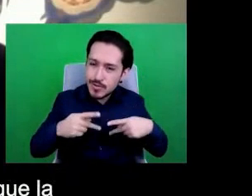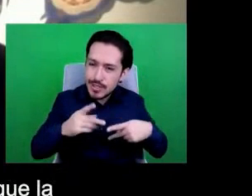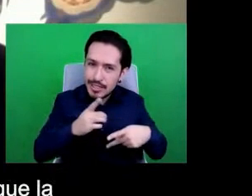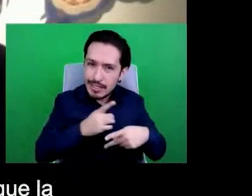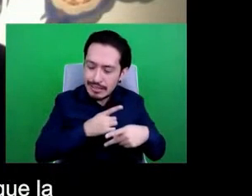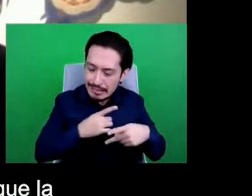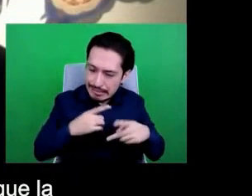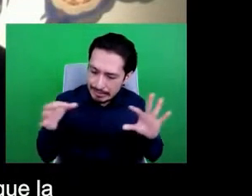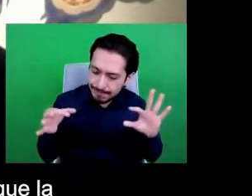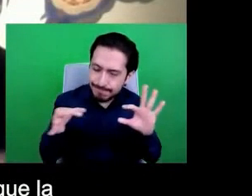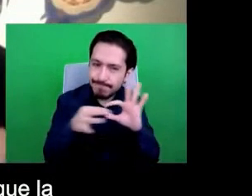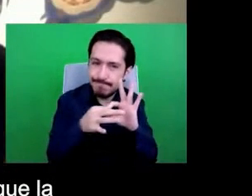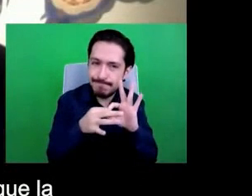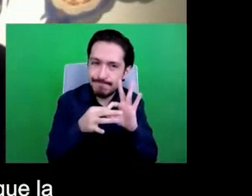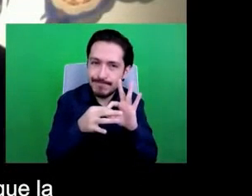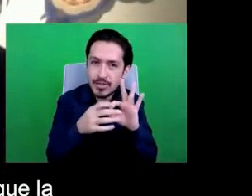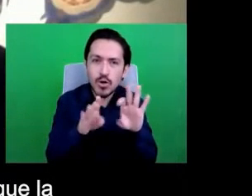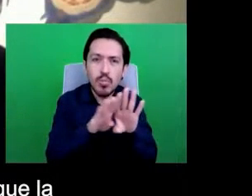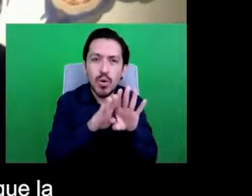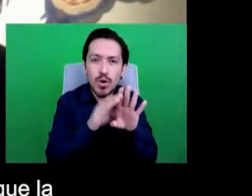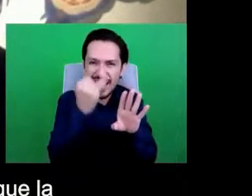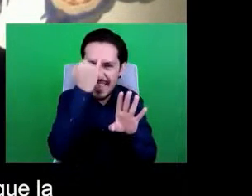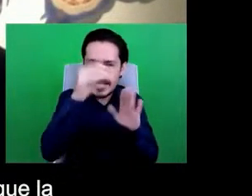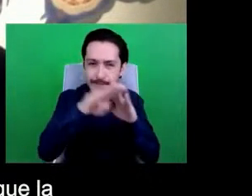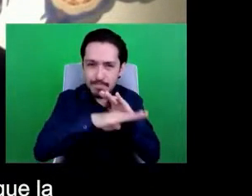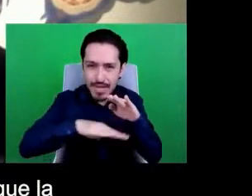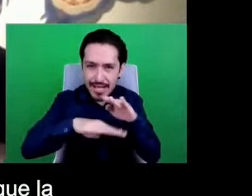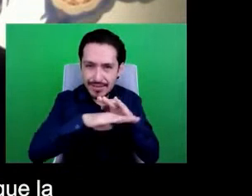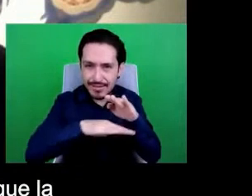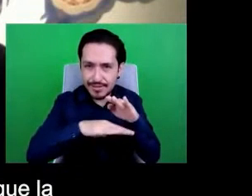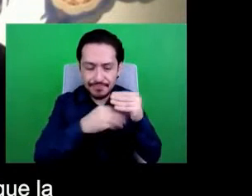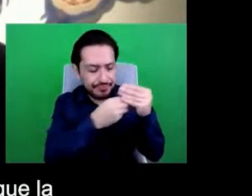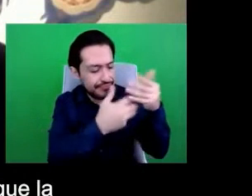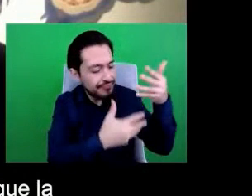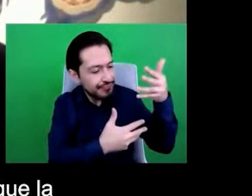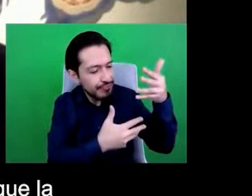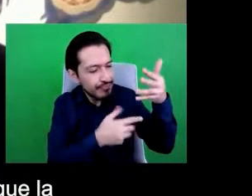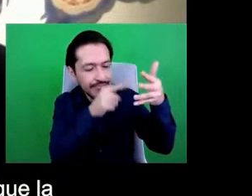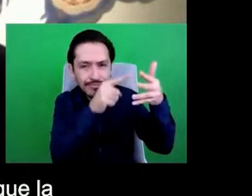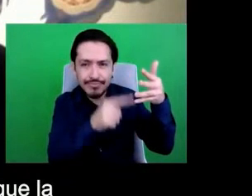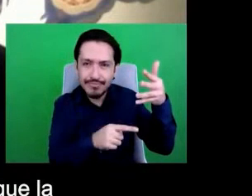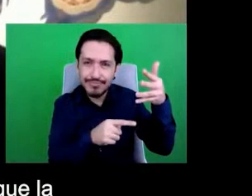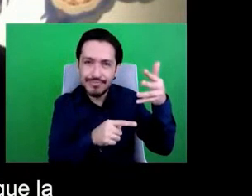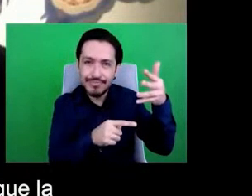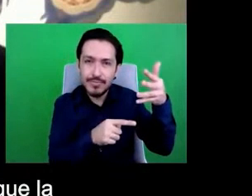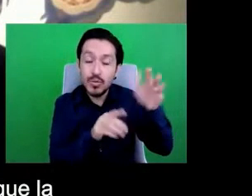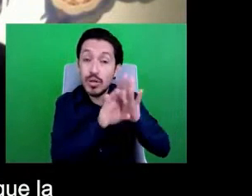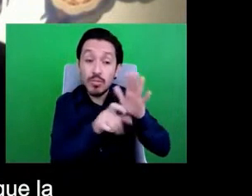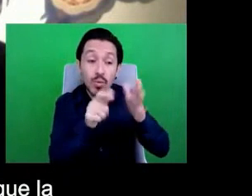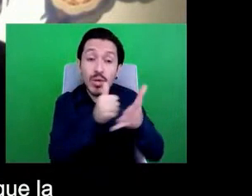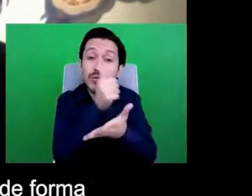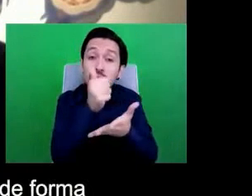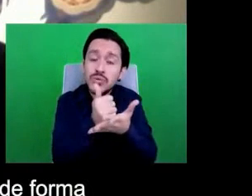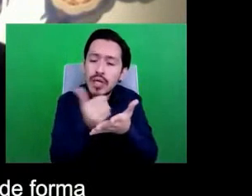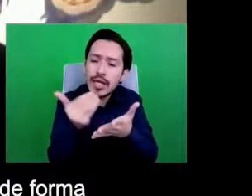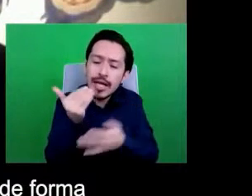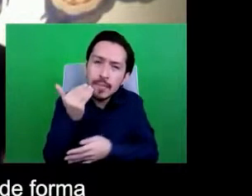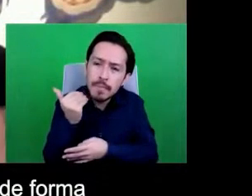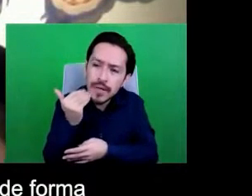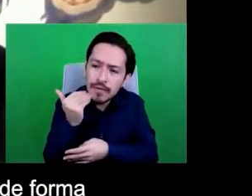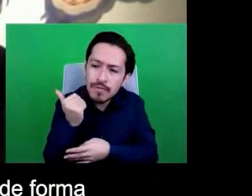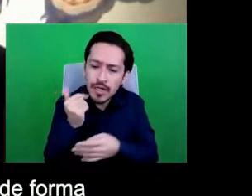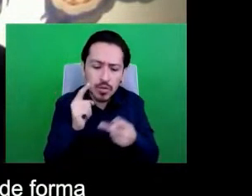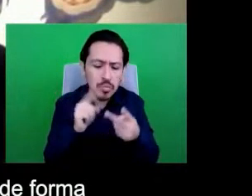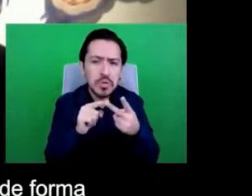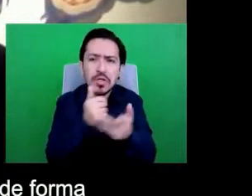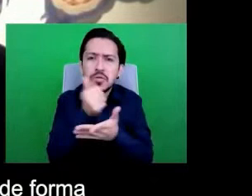dentro de estos principios también está el que la ciudad tiene que ser una ciudad compasiva, una ciudad incluyente,